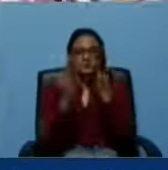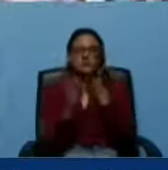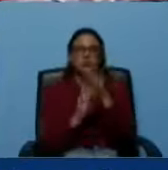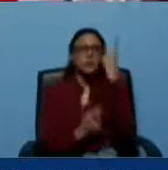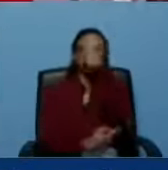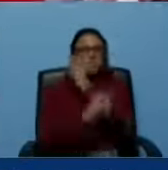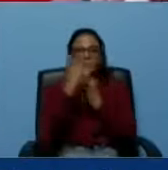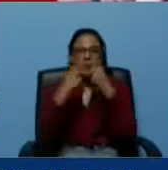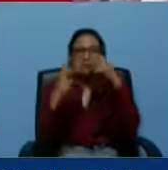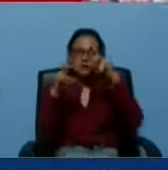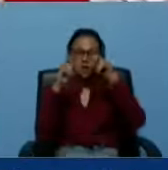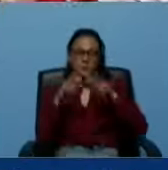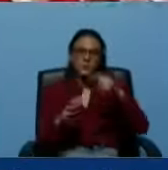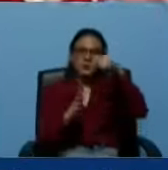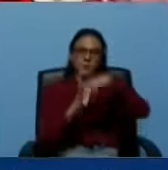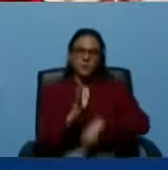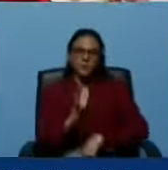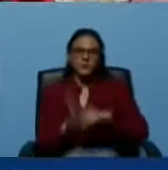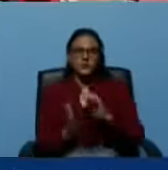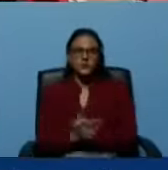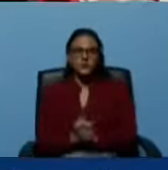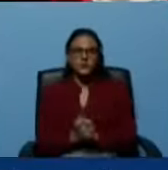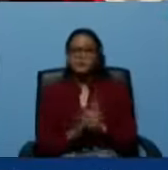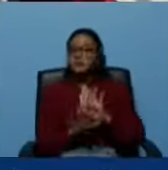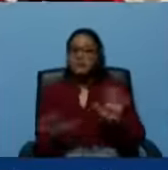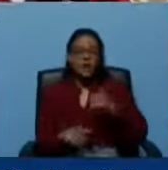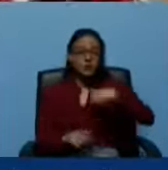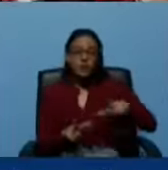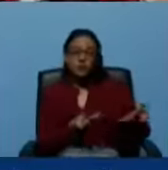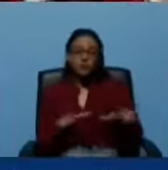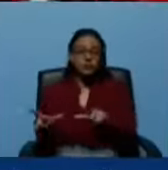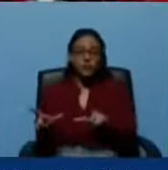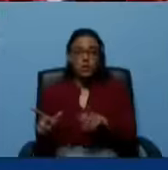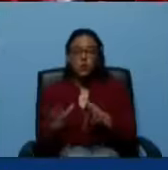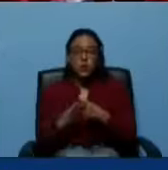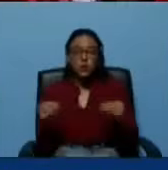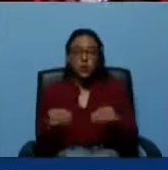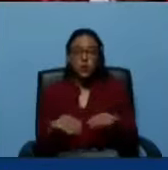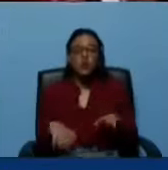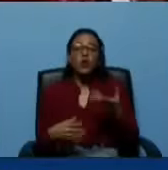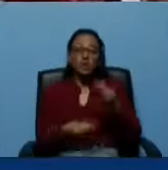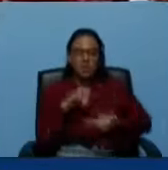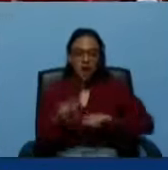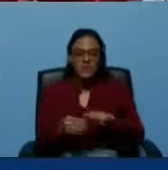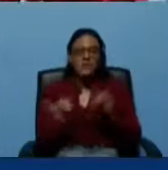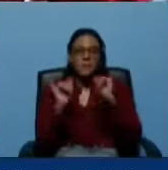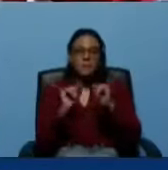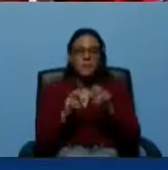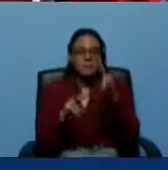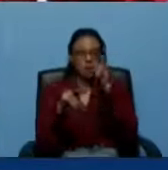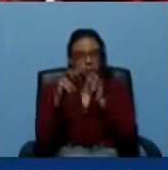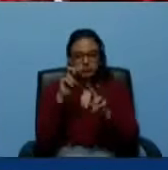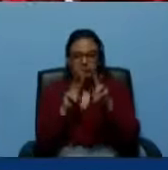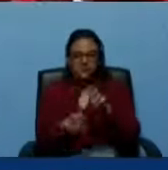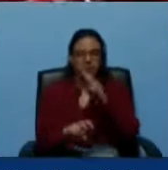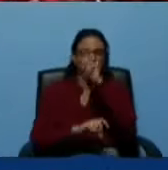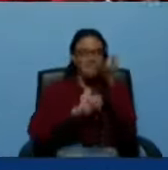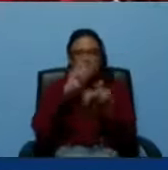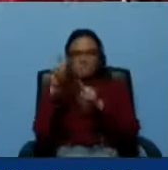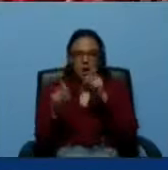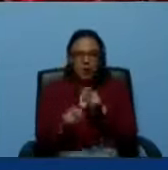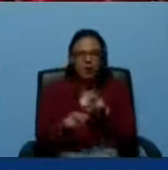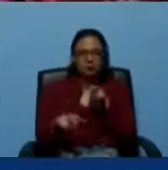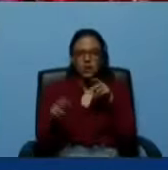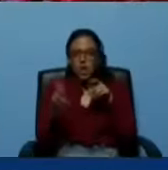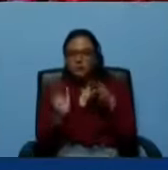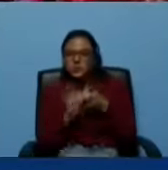Maduro Moros. Ya está todo listo en la sala para lo que será la celebración de esta audiencia